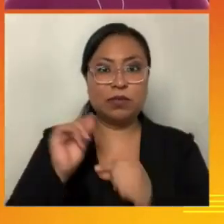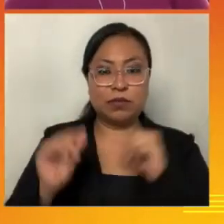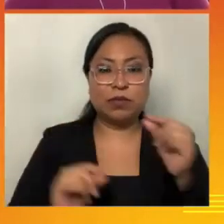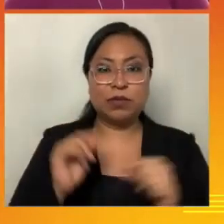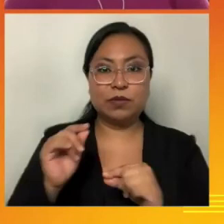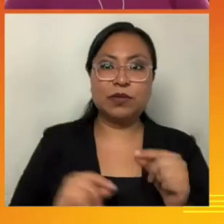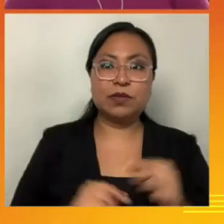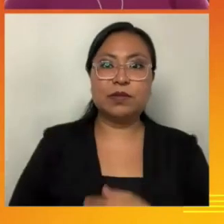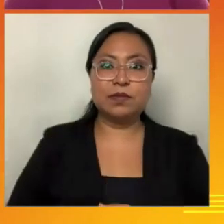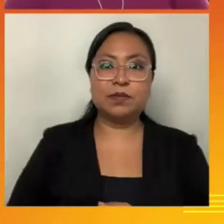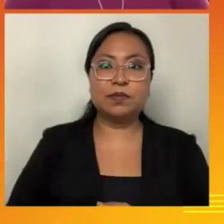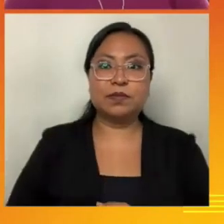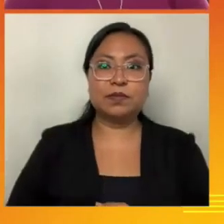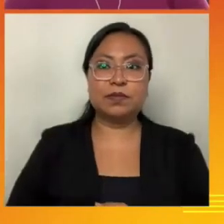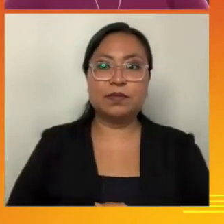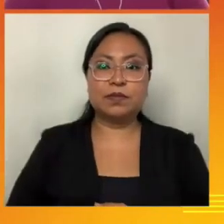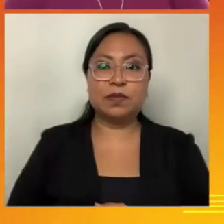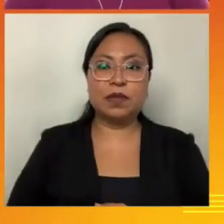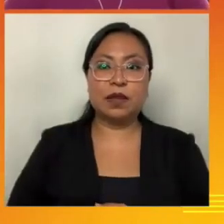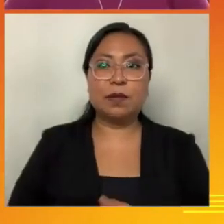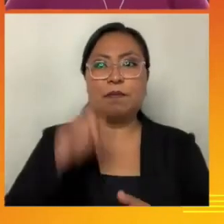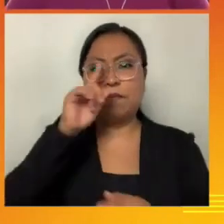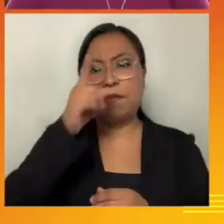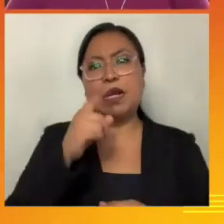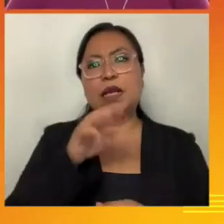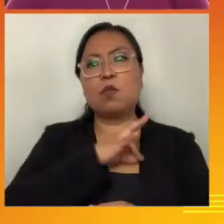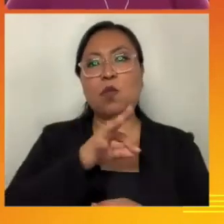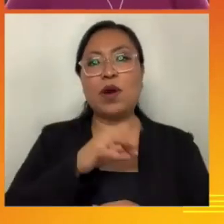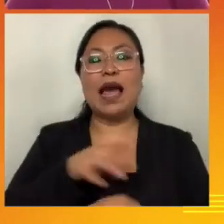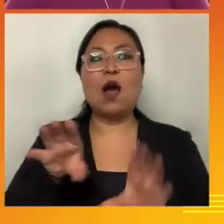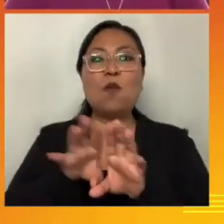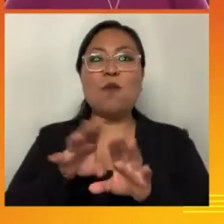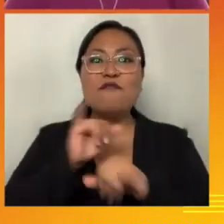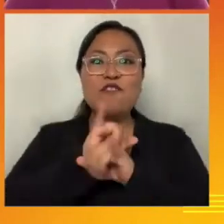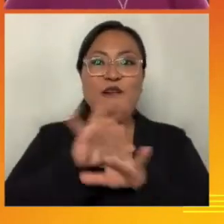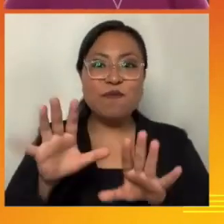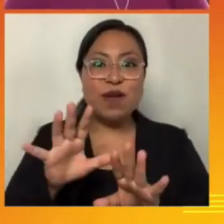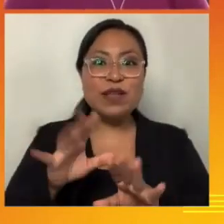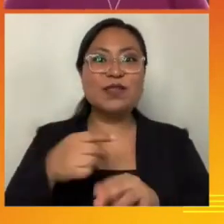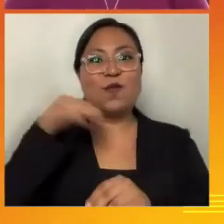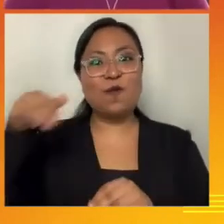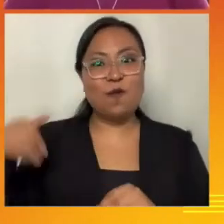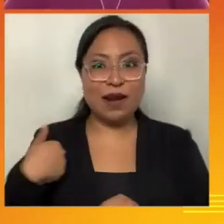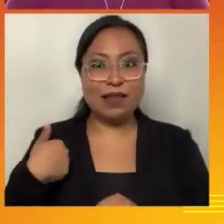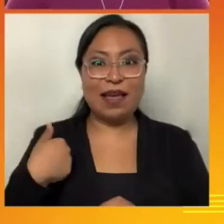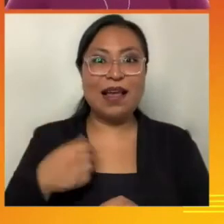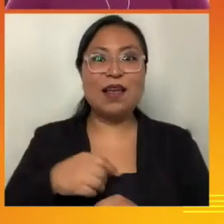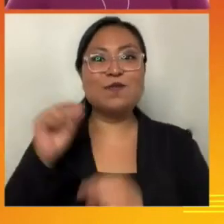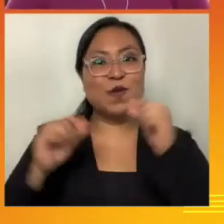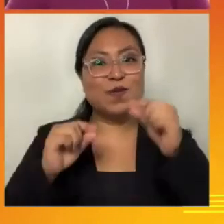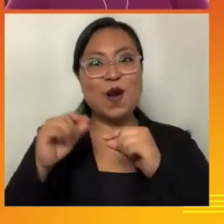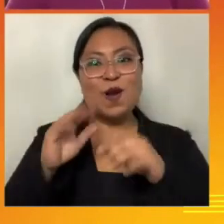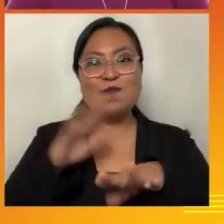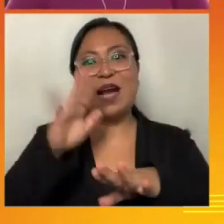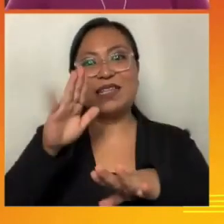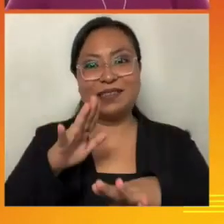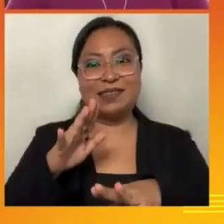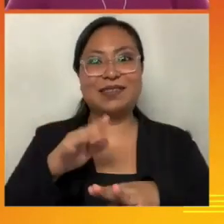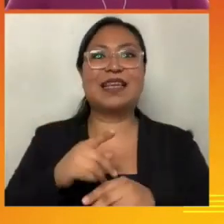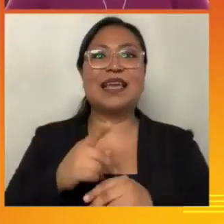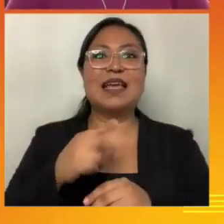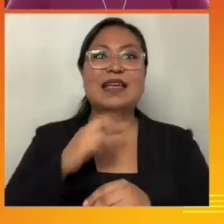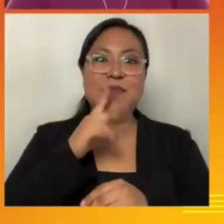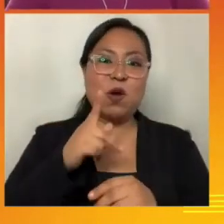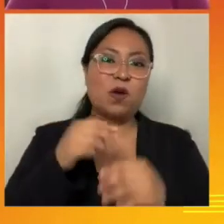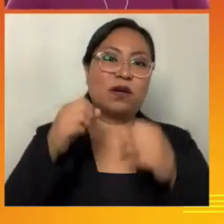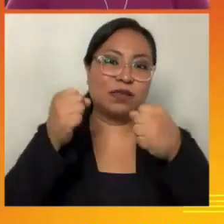mantener estas cuestiones de almacenamiento y análisis de datos un poco desarrollados, ¿no? Y bueno, estos